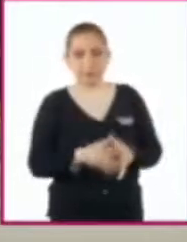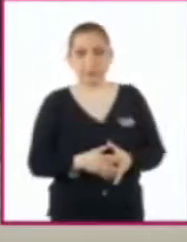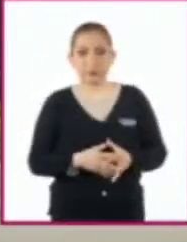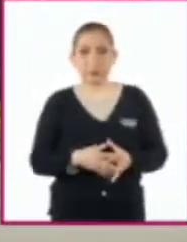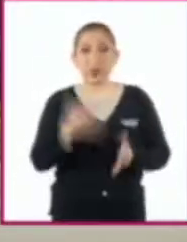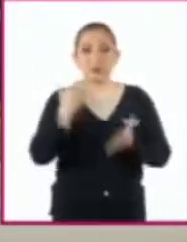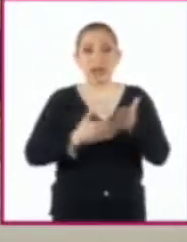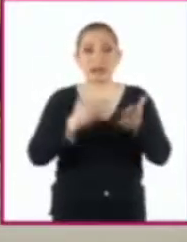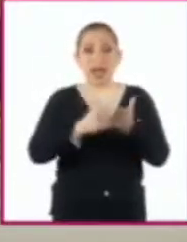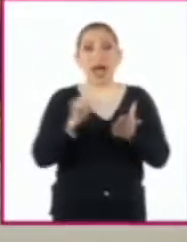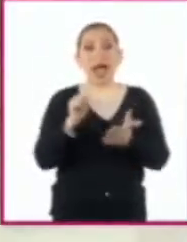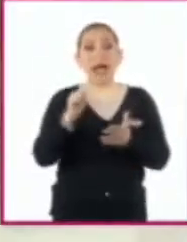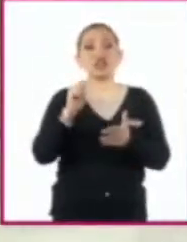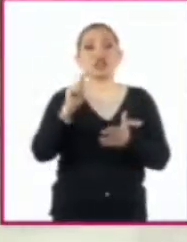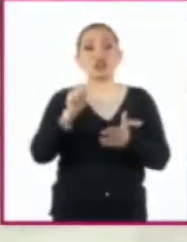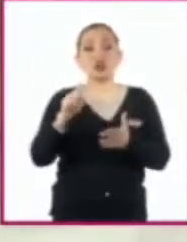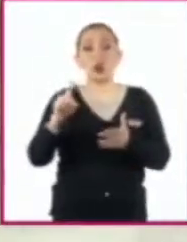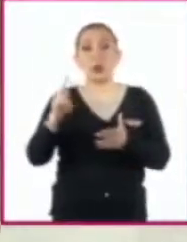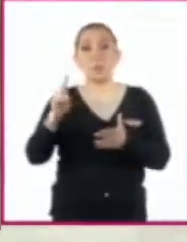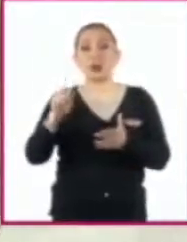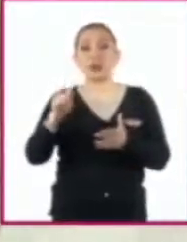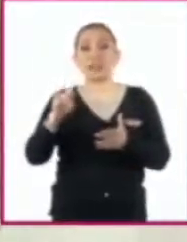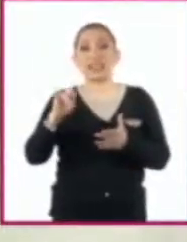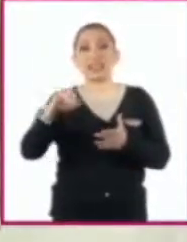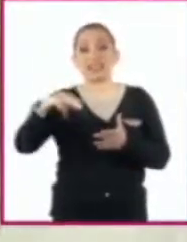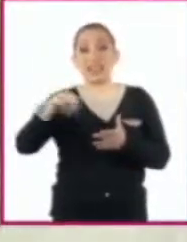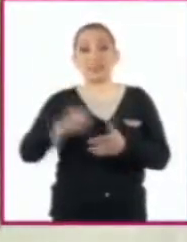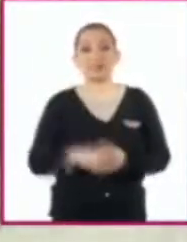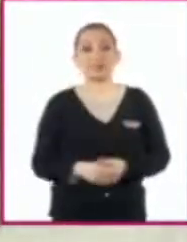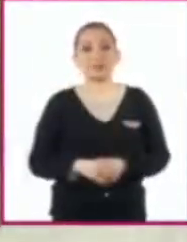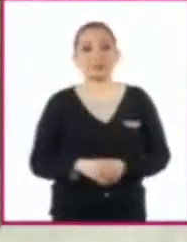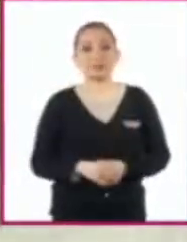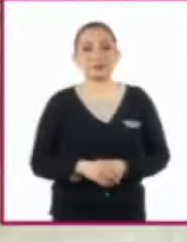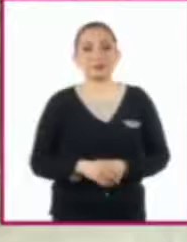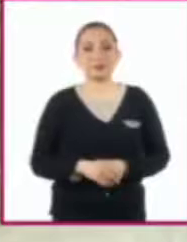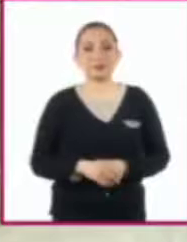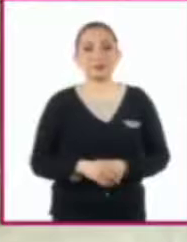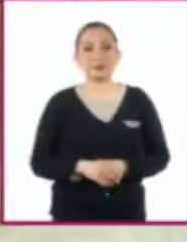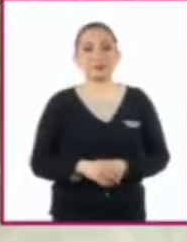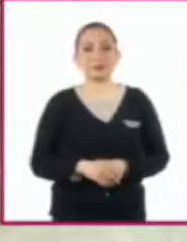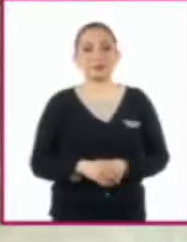Falta agregar el atún, la proteína. Muy bien.